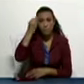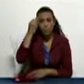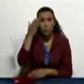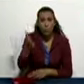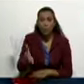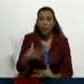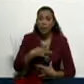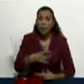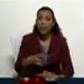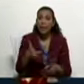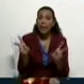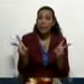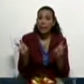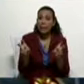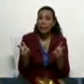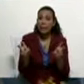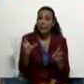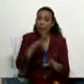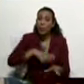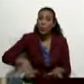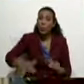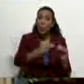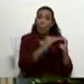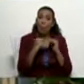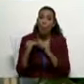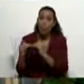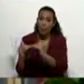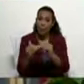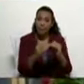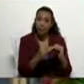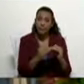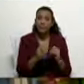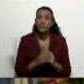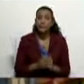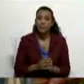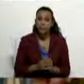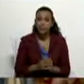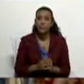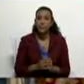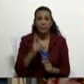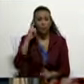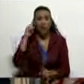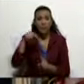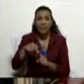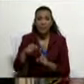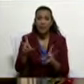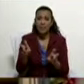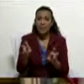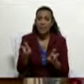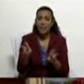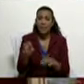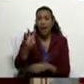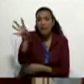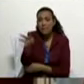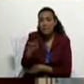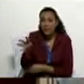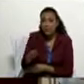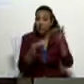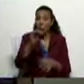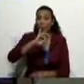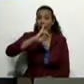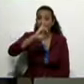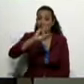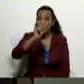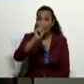le interesa a todos los venezolanos y las venezolanas referente al territorio Esequibo.